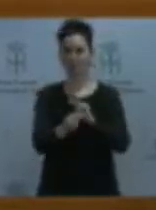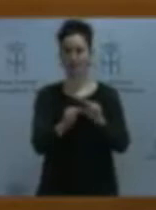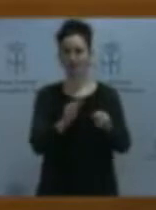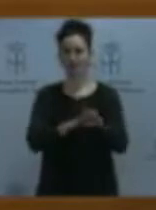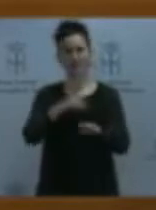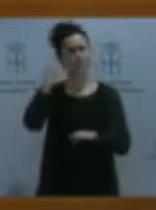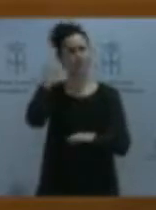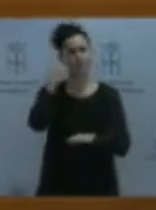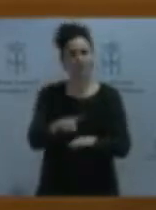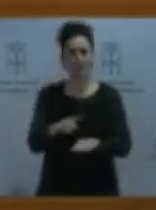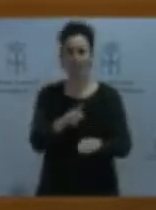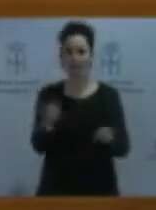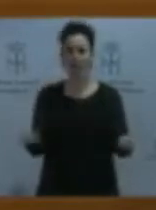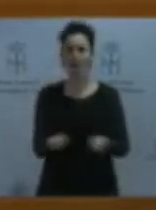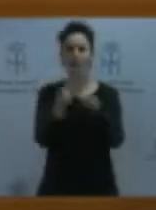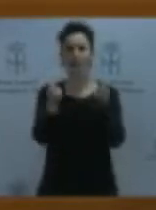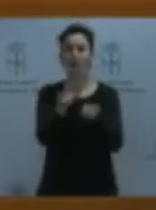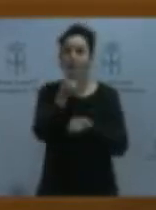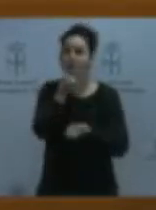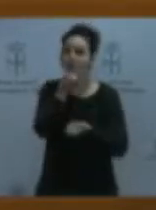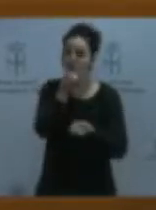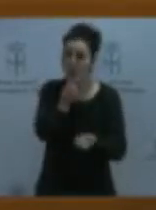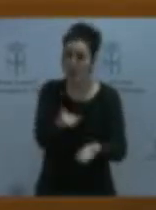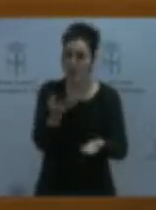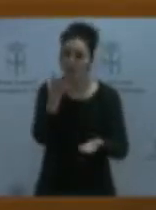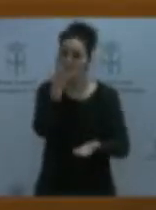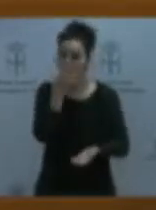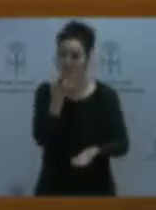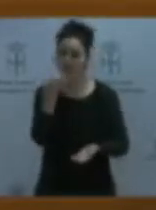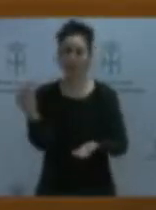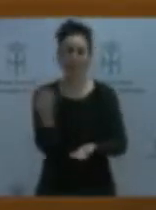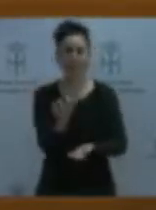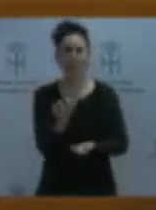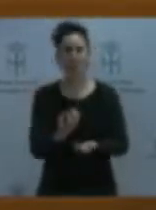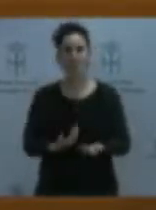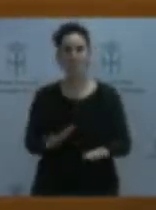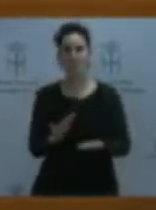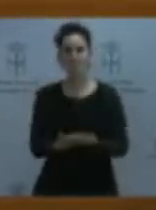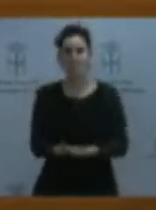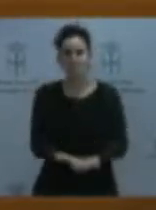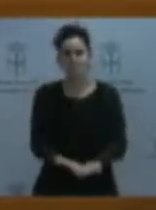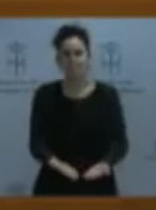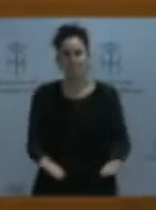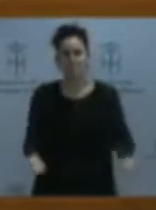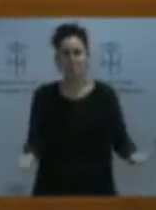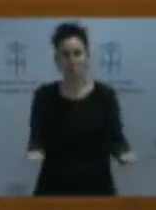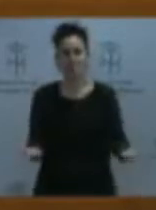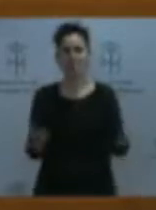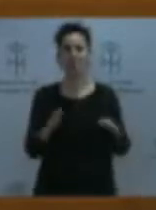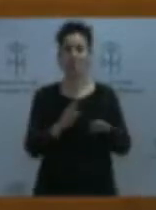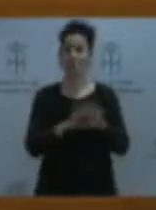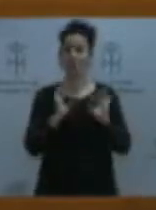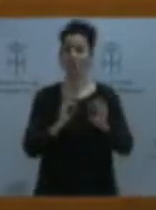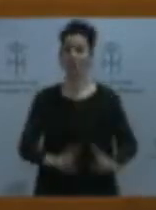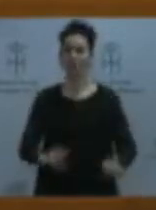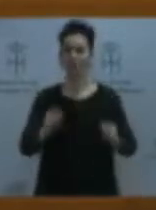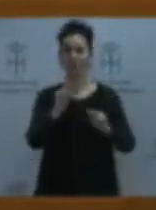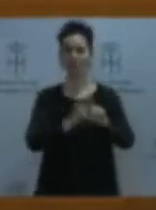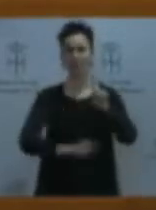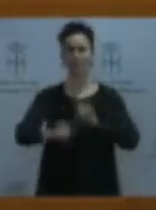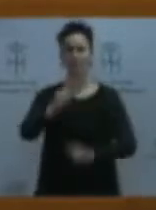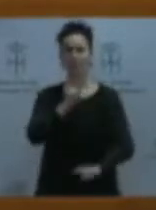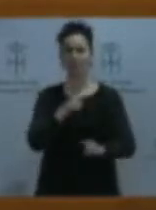seamos serios y pongamos las cartas arriba sobre la mesa para atajar los problemas de la mala gestión. También quiero dejar